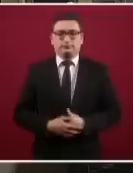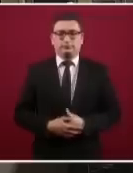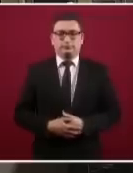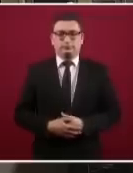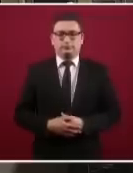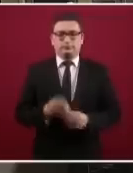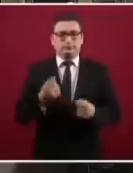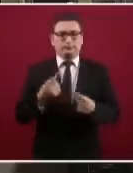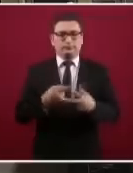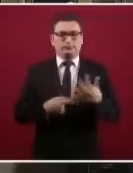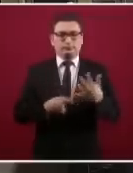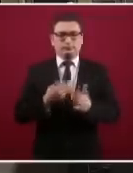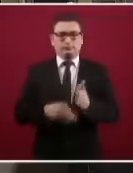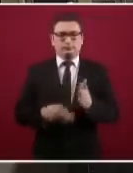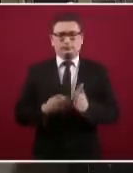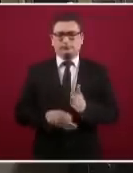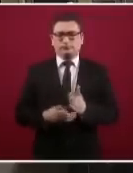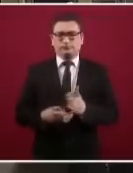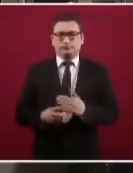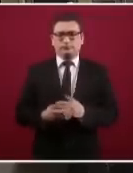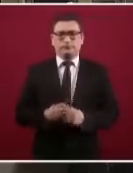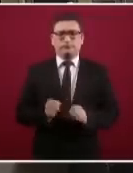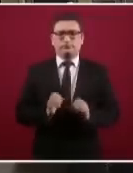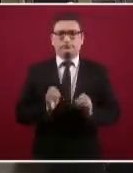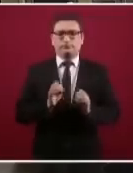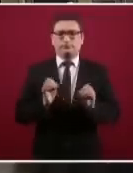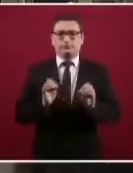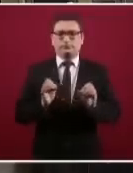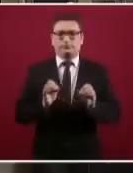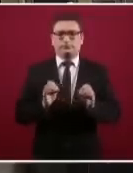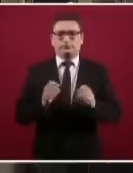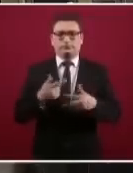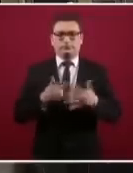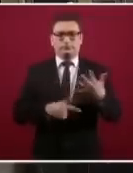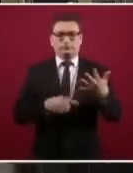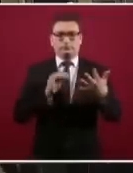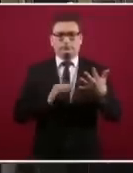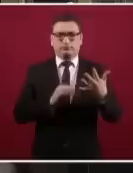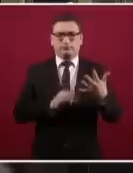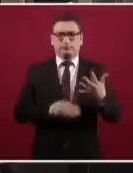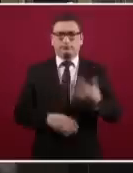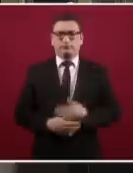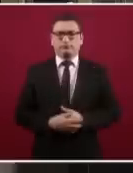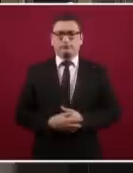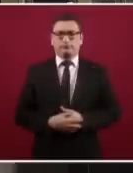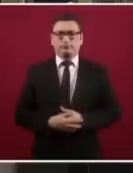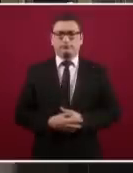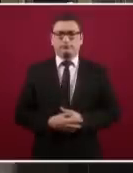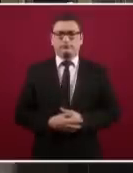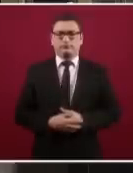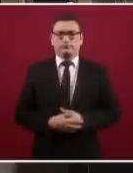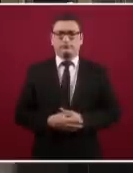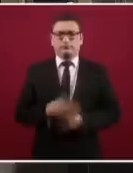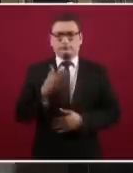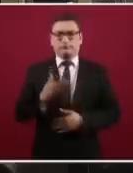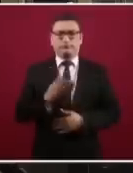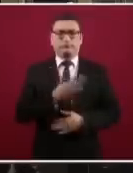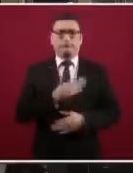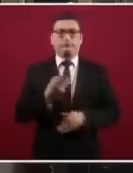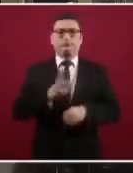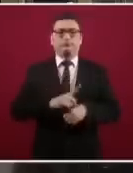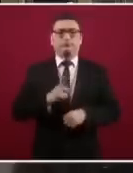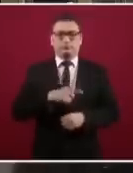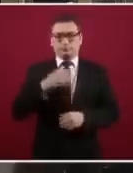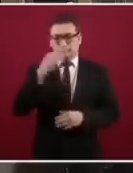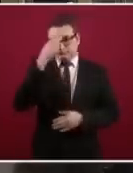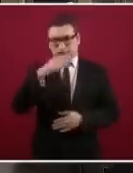¿Quedaron pendientes? Pero había lista, ¿no? Sí, había lista ahí. Pero, buenos días, señor